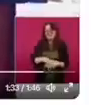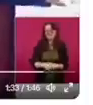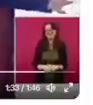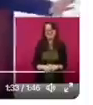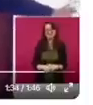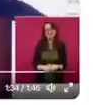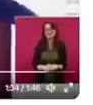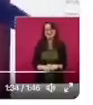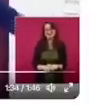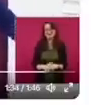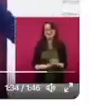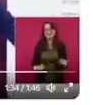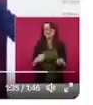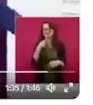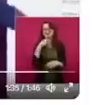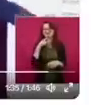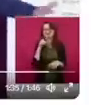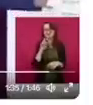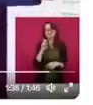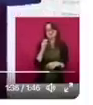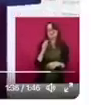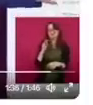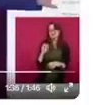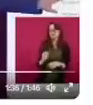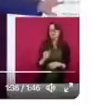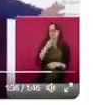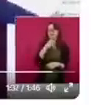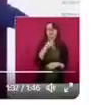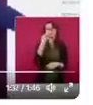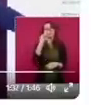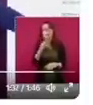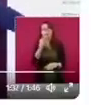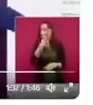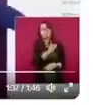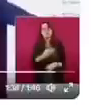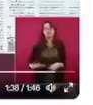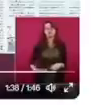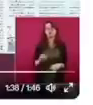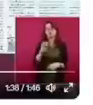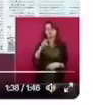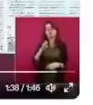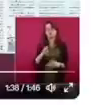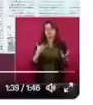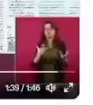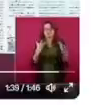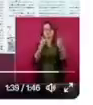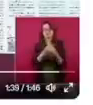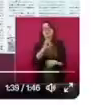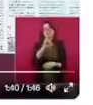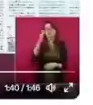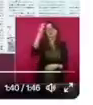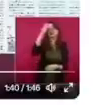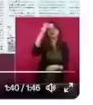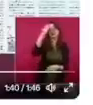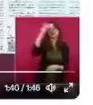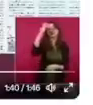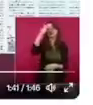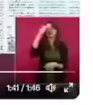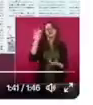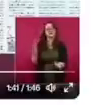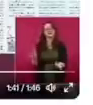Entonces aquí pues lo que dicen es que yo mentí, que sí la conocía.